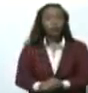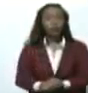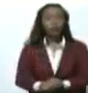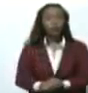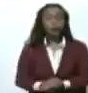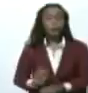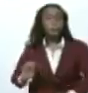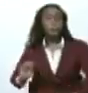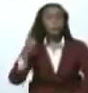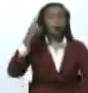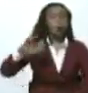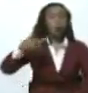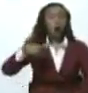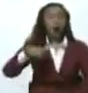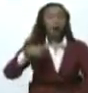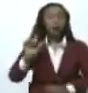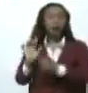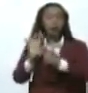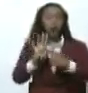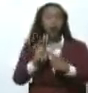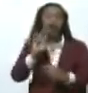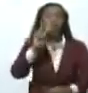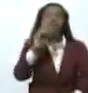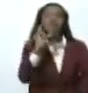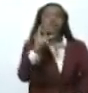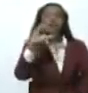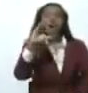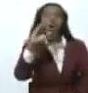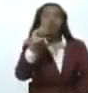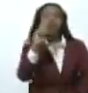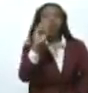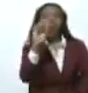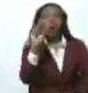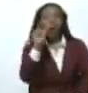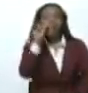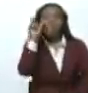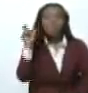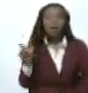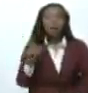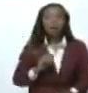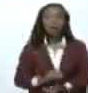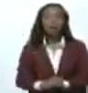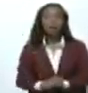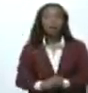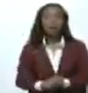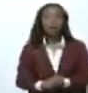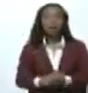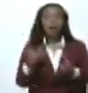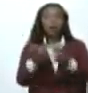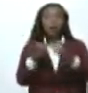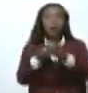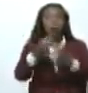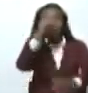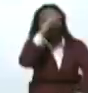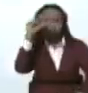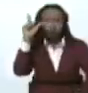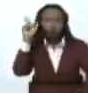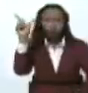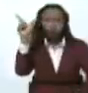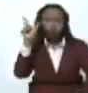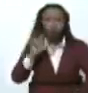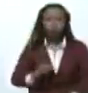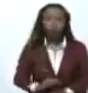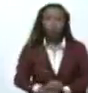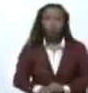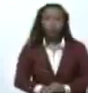En el primer lugar figura Víctor José Clar Boscán, del Partido Socialista Unido de